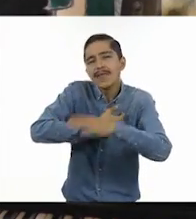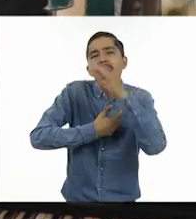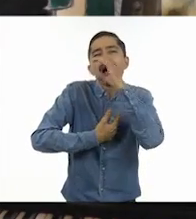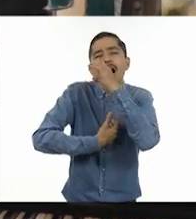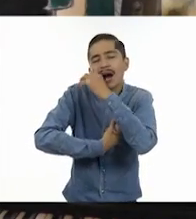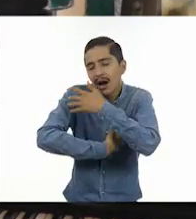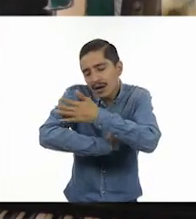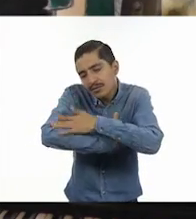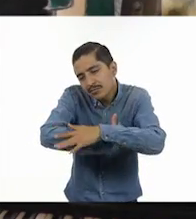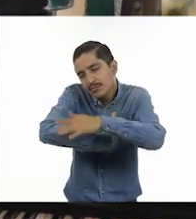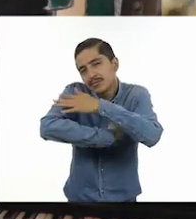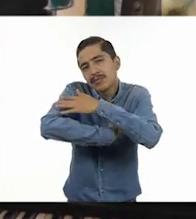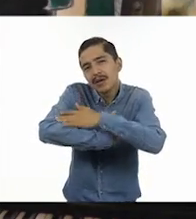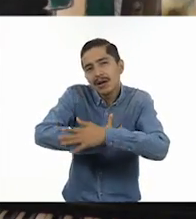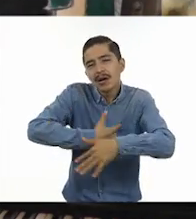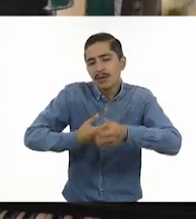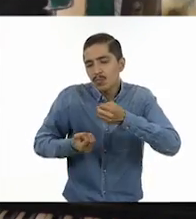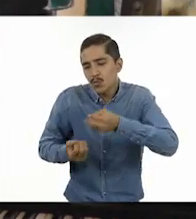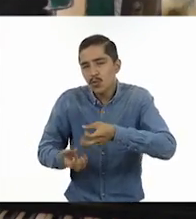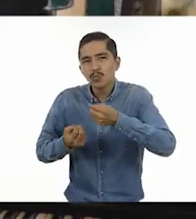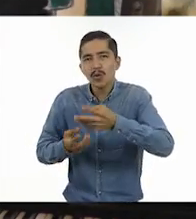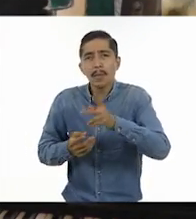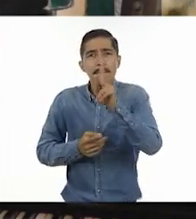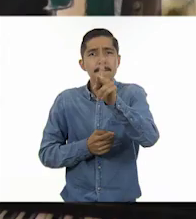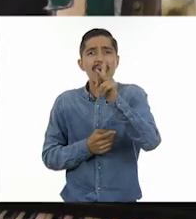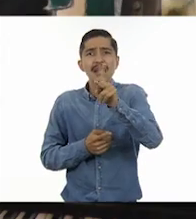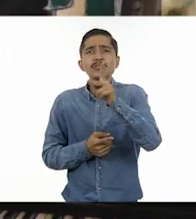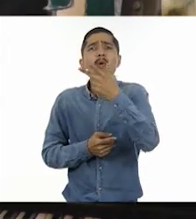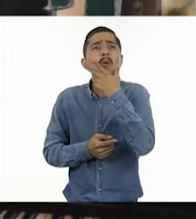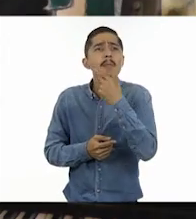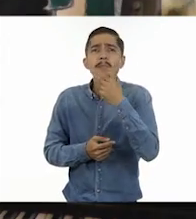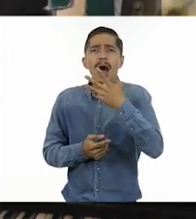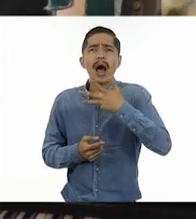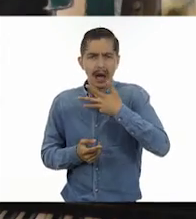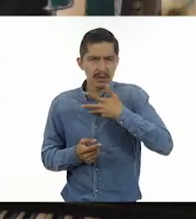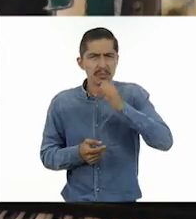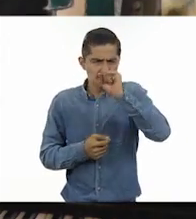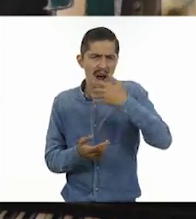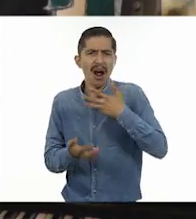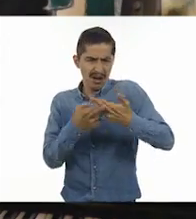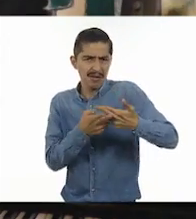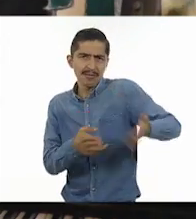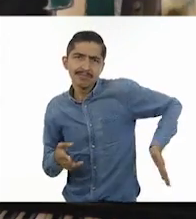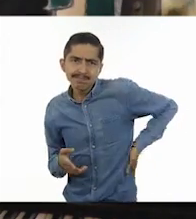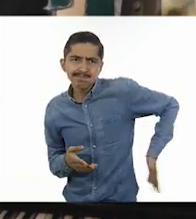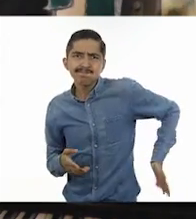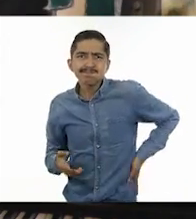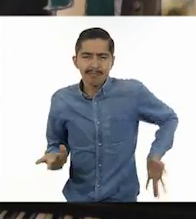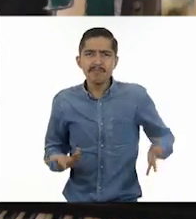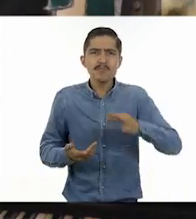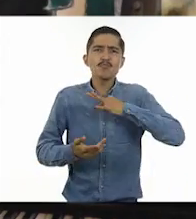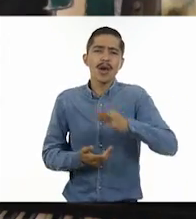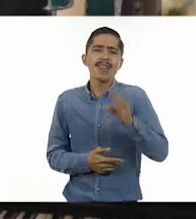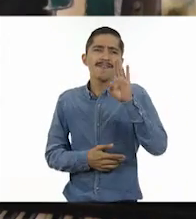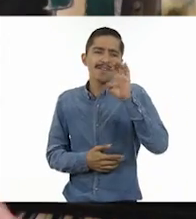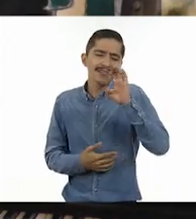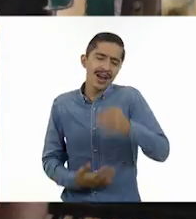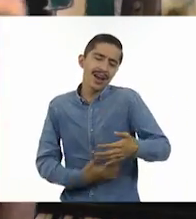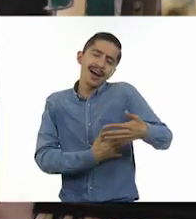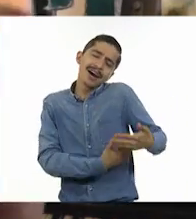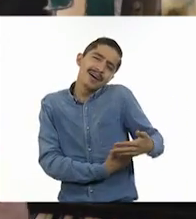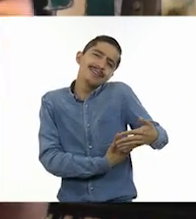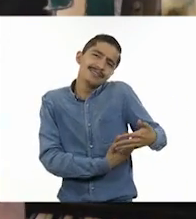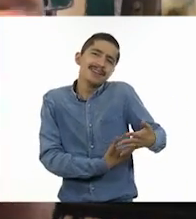calor, hacer cadera, porque parece que los hombres no tenemos cadera, pero sí tenemos. Y aquí se puede recargar muy bien tu bebé recién